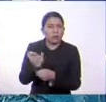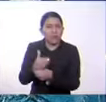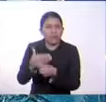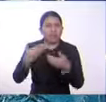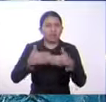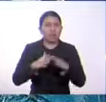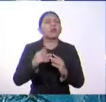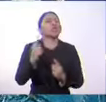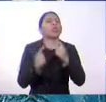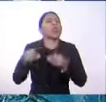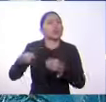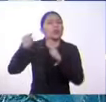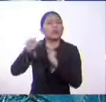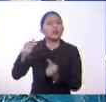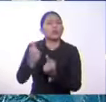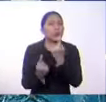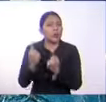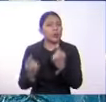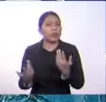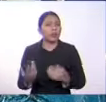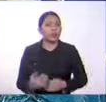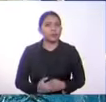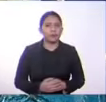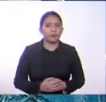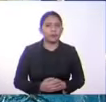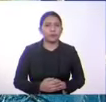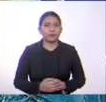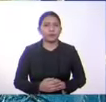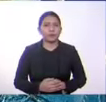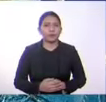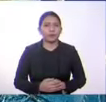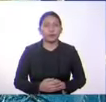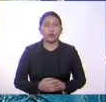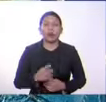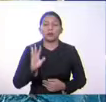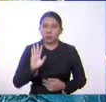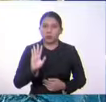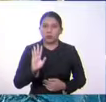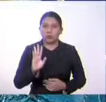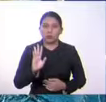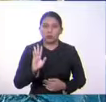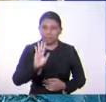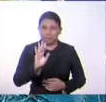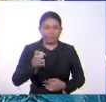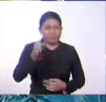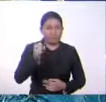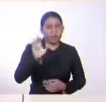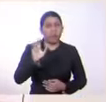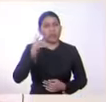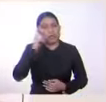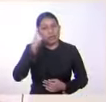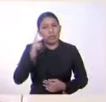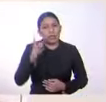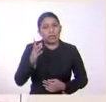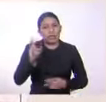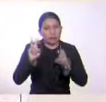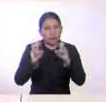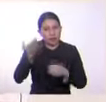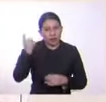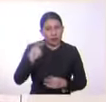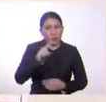instituciones que conforman parte de la sociedad? Sí, solamente termino con esto, con respecto a la pregunta